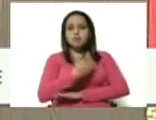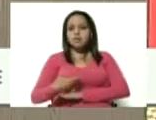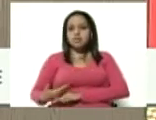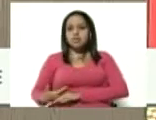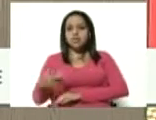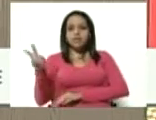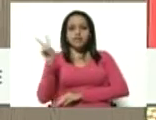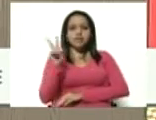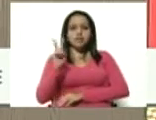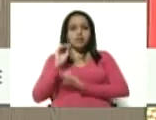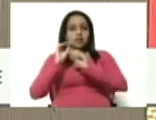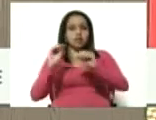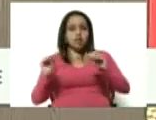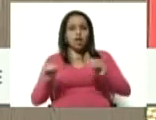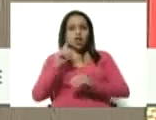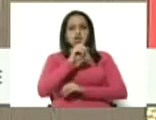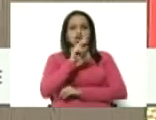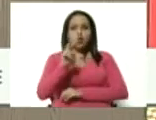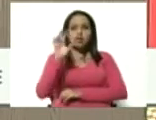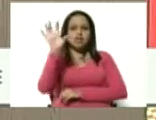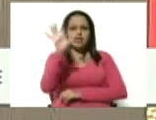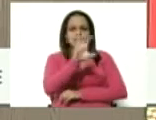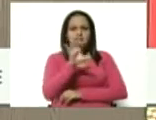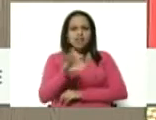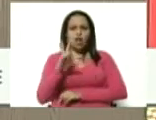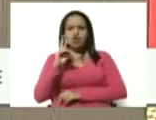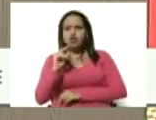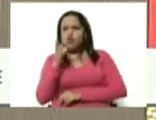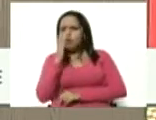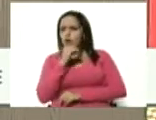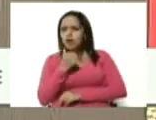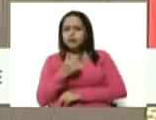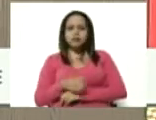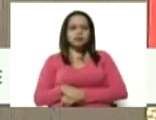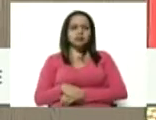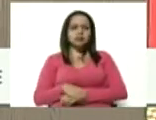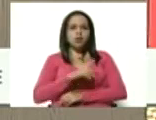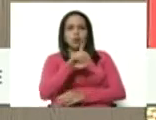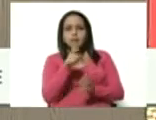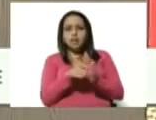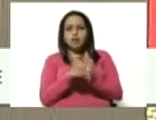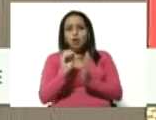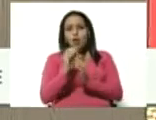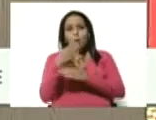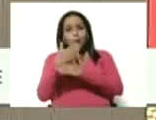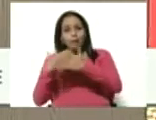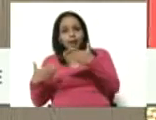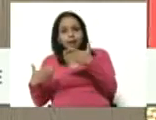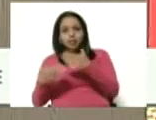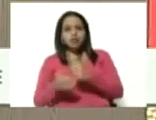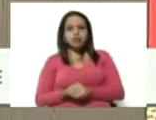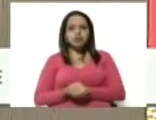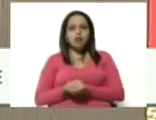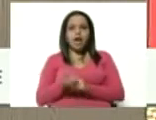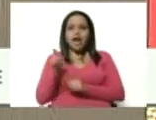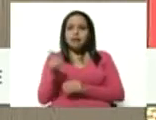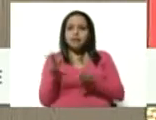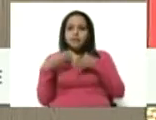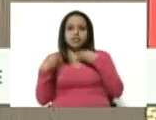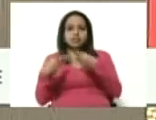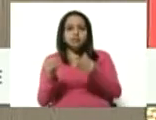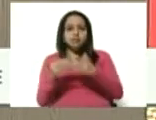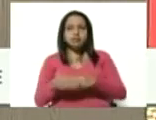hemos anunciado, 12 estados no se incorporan o total o parcialmente a esta